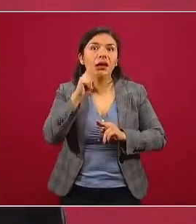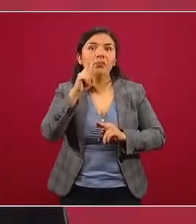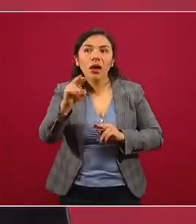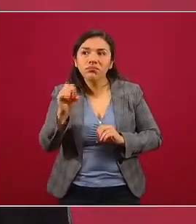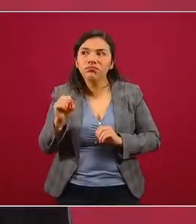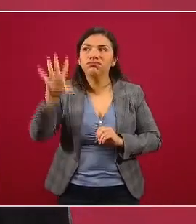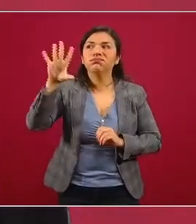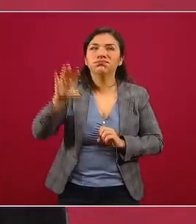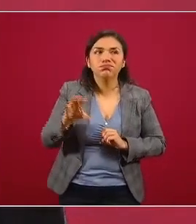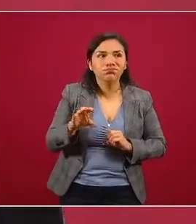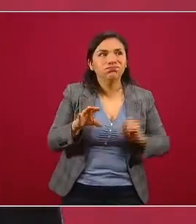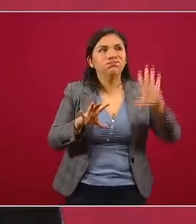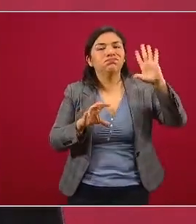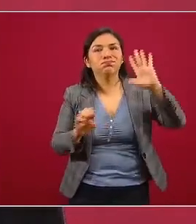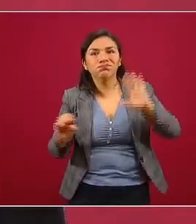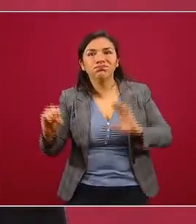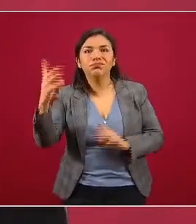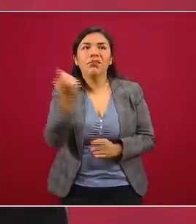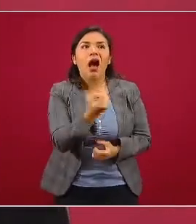brota,